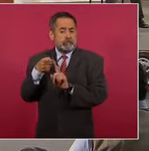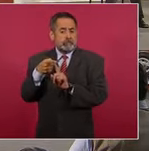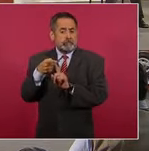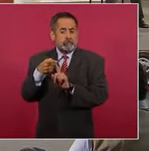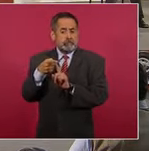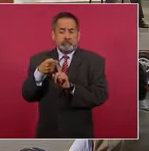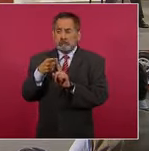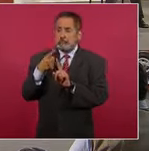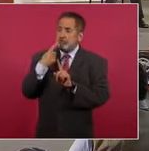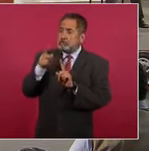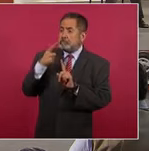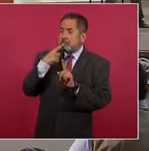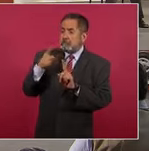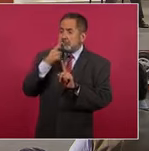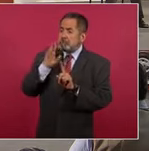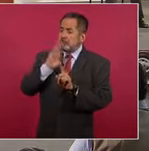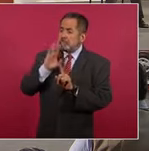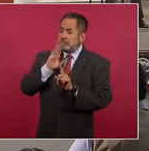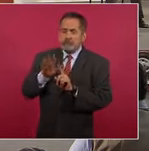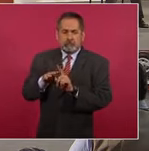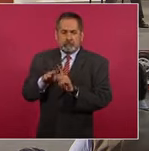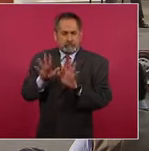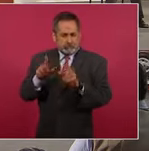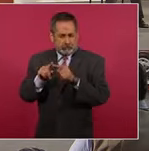De todo, a ver, reto